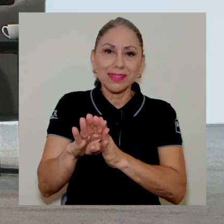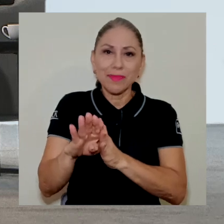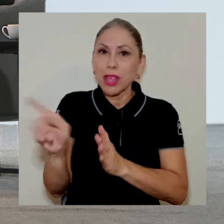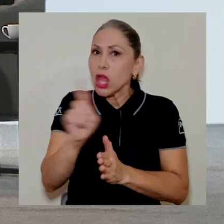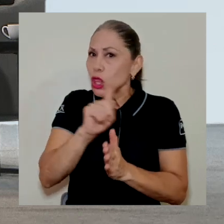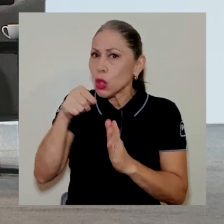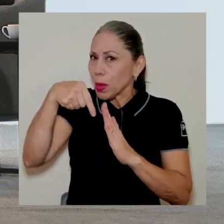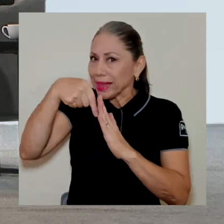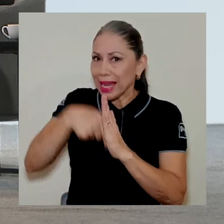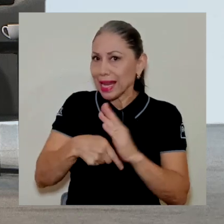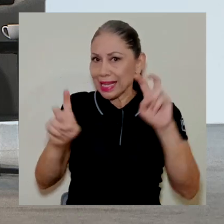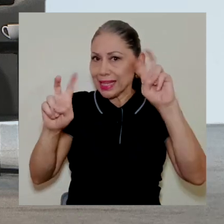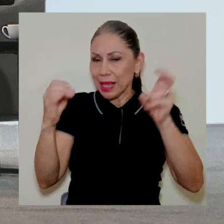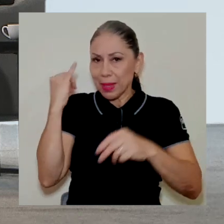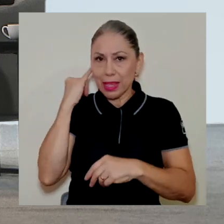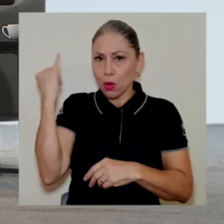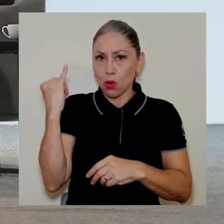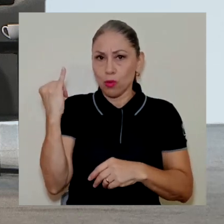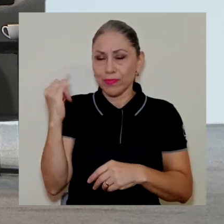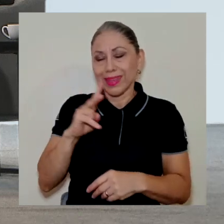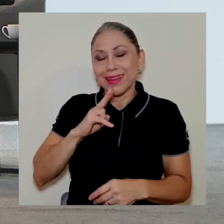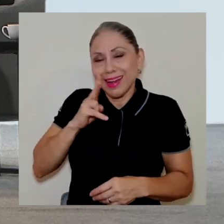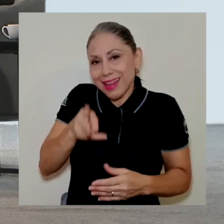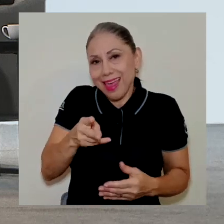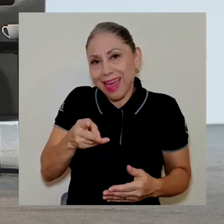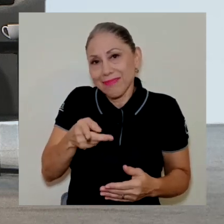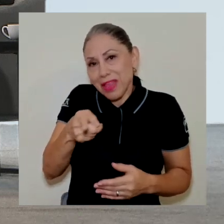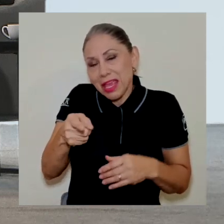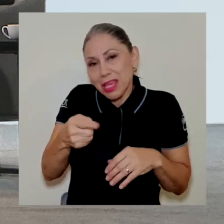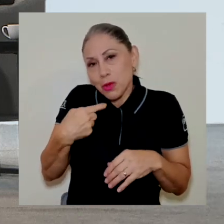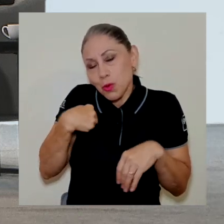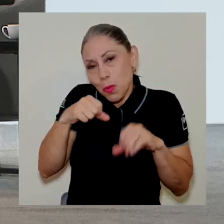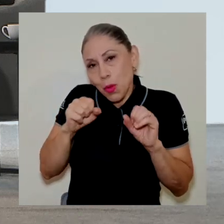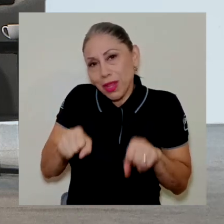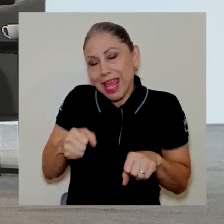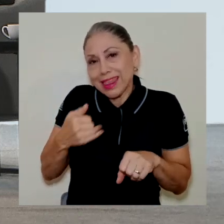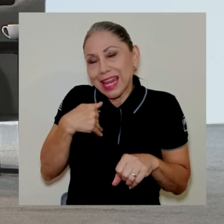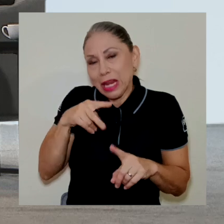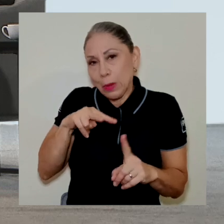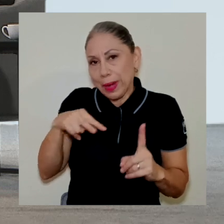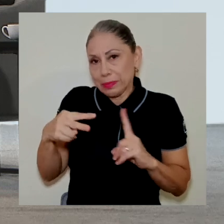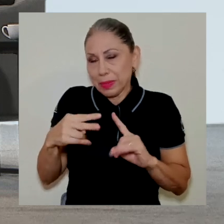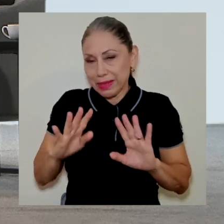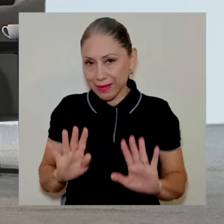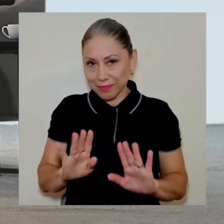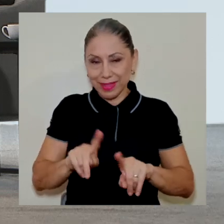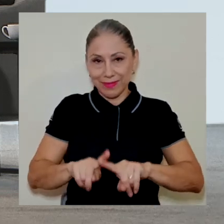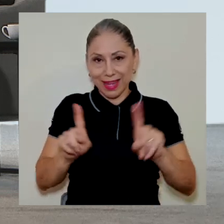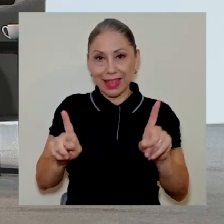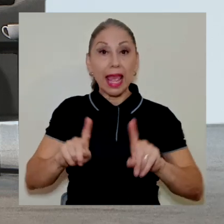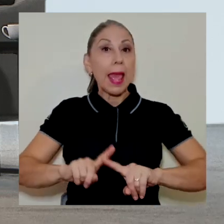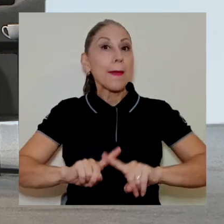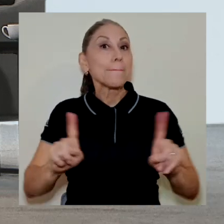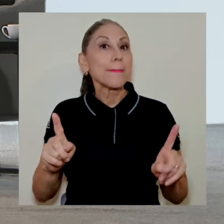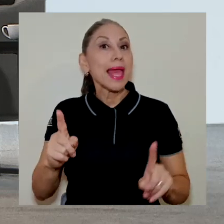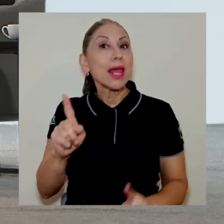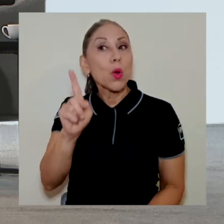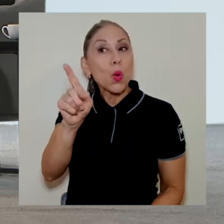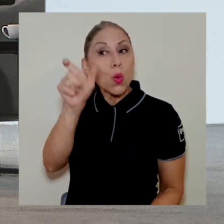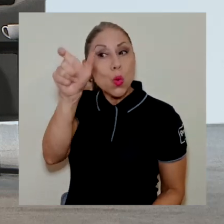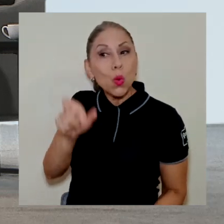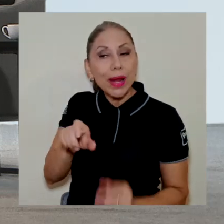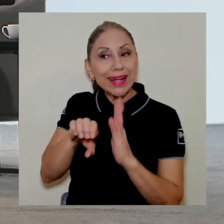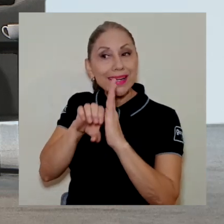entrar en el tema ideológico, ¿verdad?, porque en realidad una podría tener como su posición. Pero el tener un